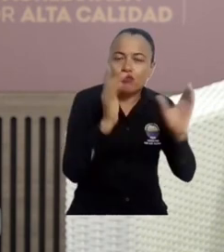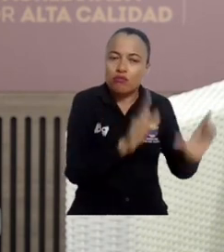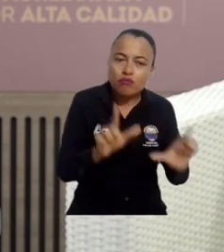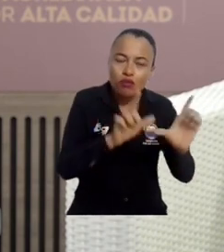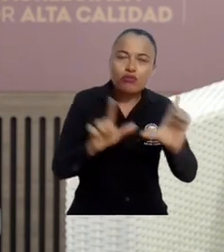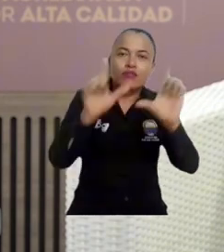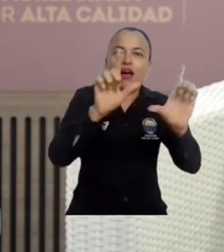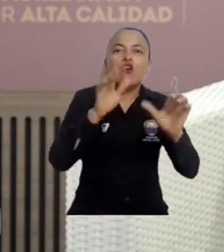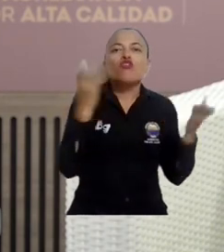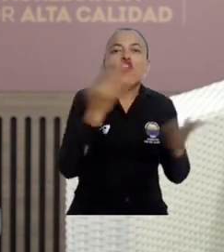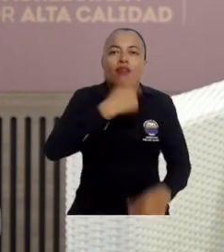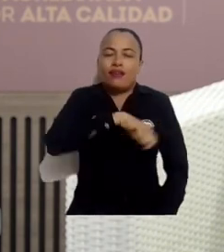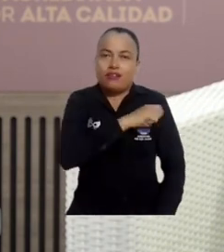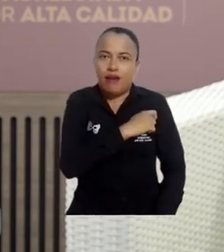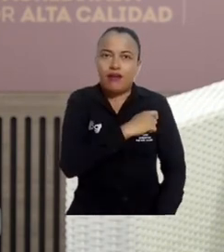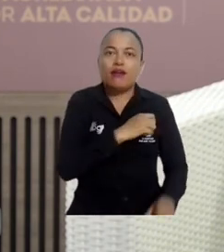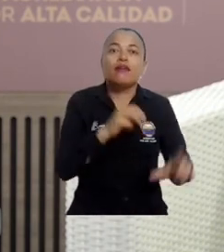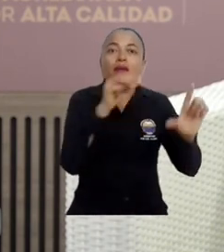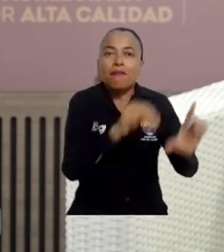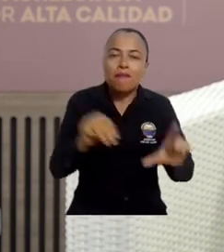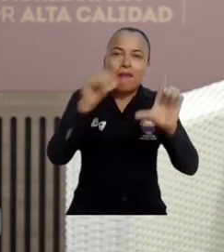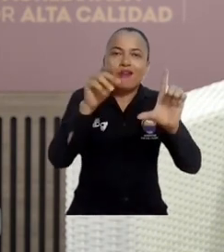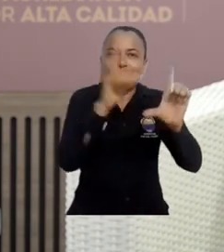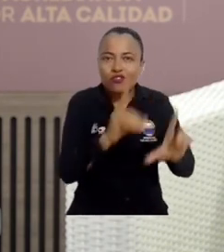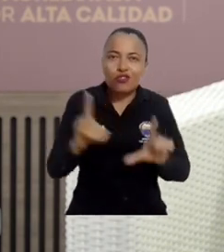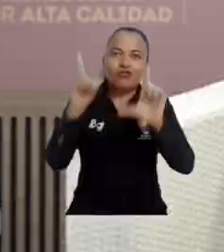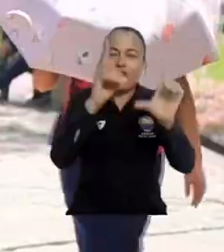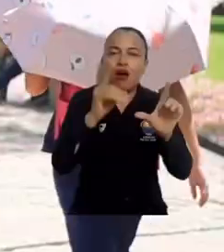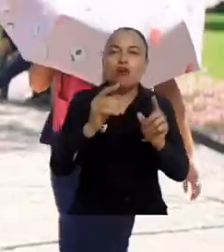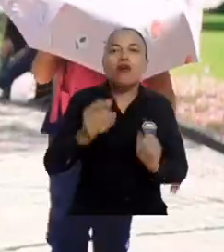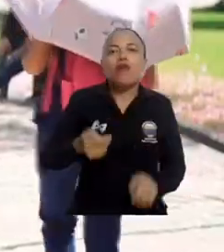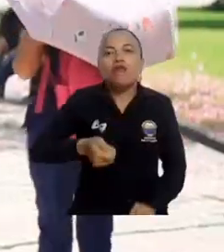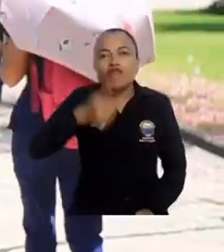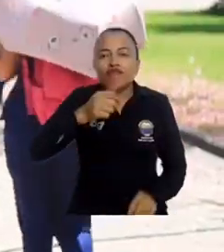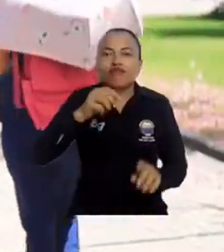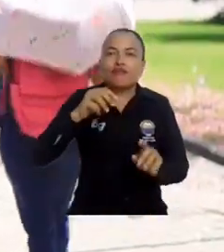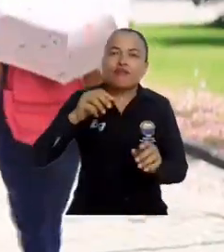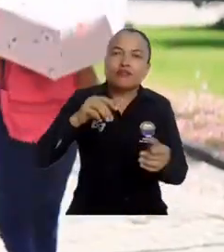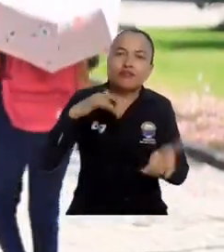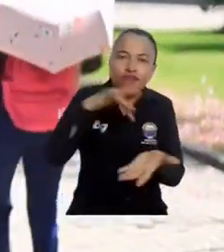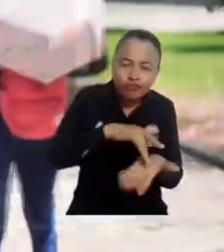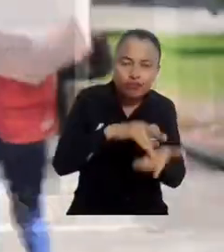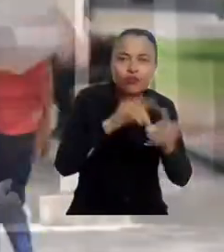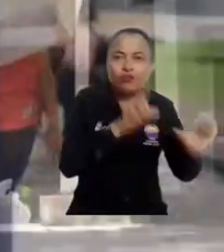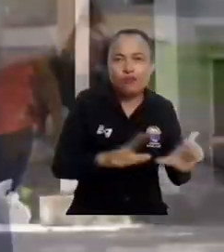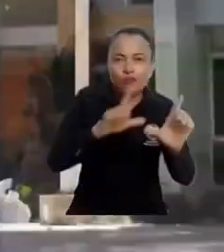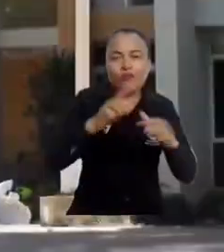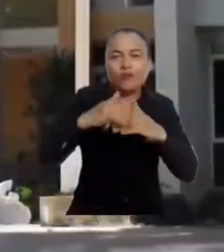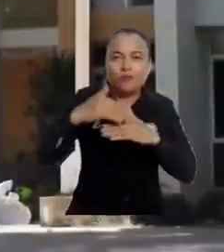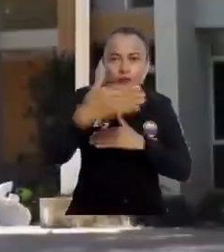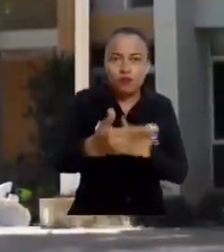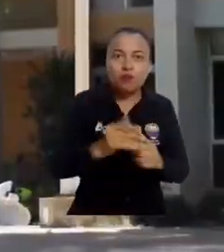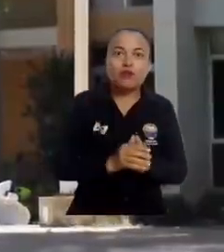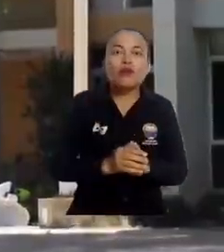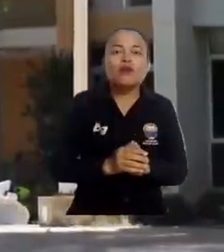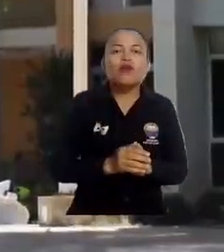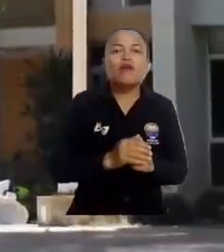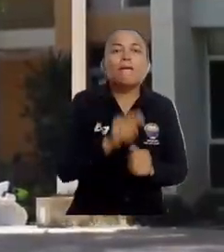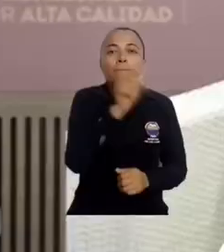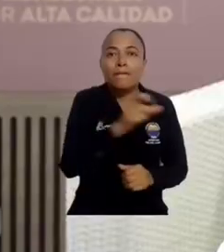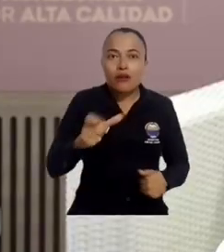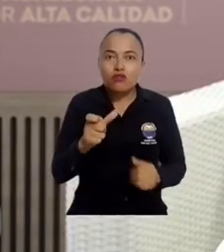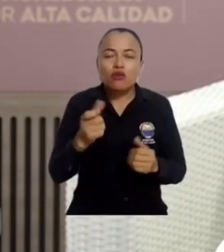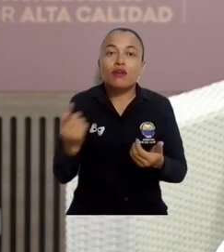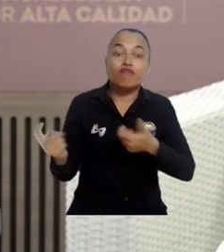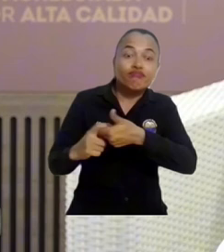modalidades de máster, doctorado, estancias de investigación y estancias postdoctorales. Tenemos más de 300 personas que se han inscrito a esta actividad.